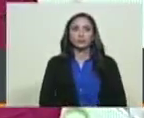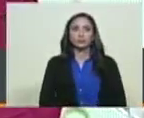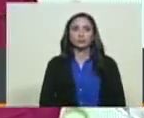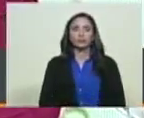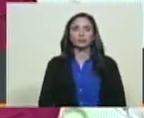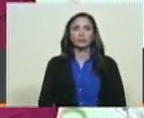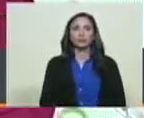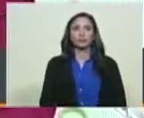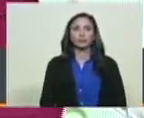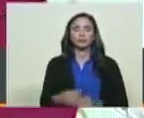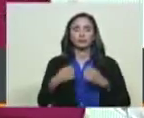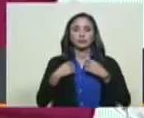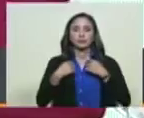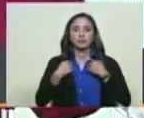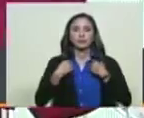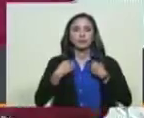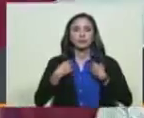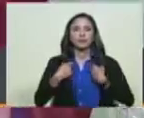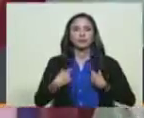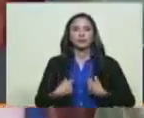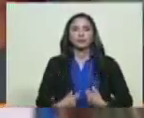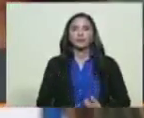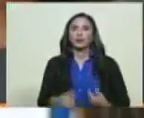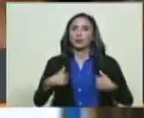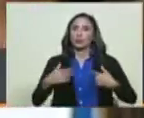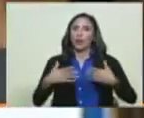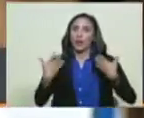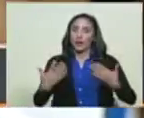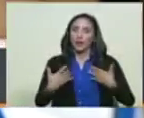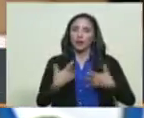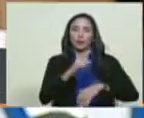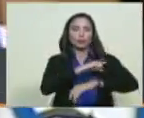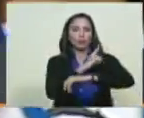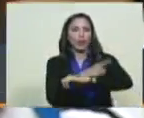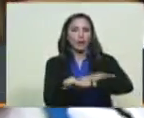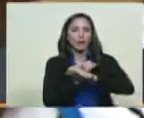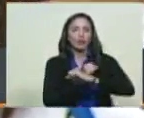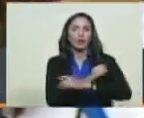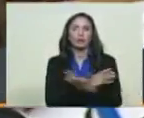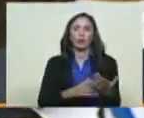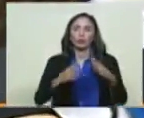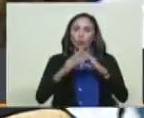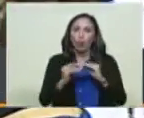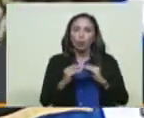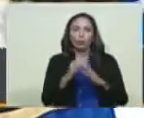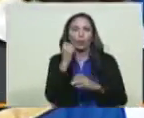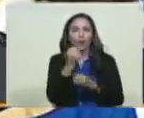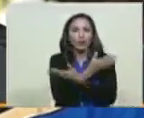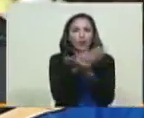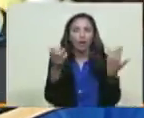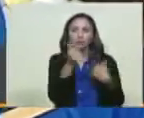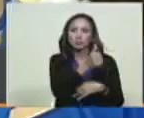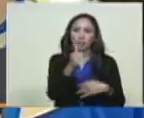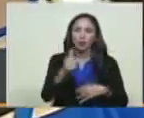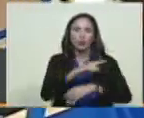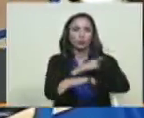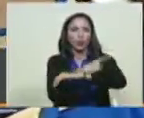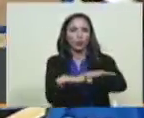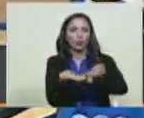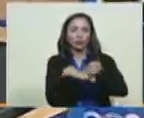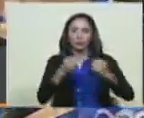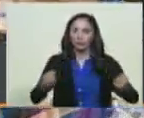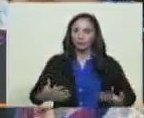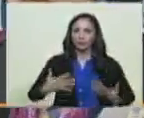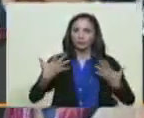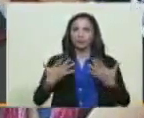me siento energizado por la fuerza de ustedes que traen a